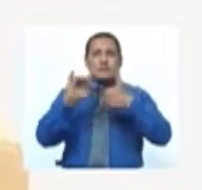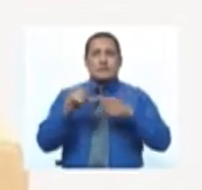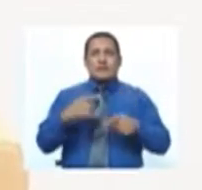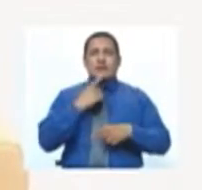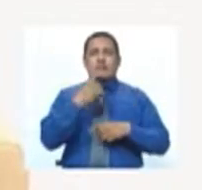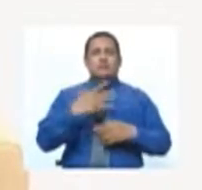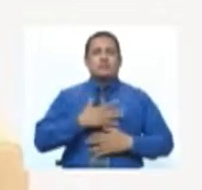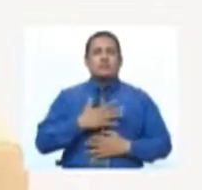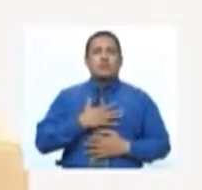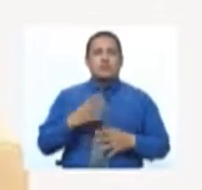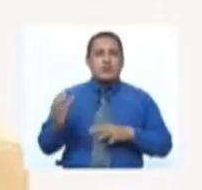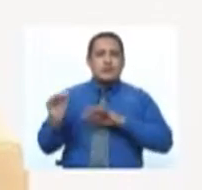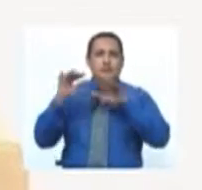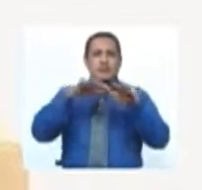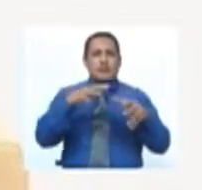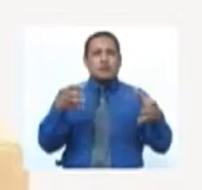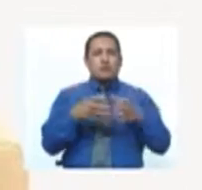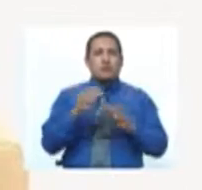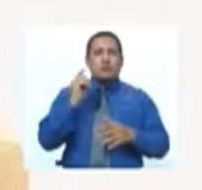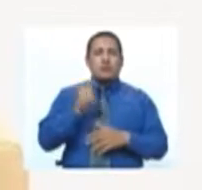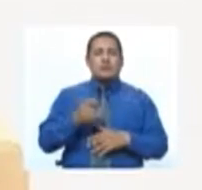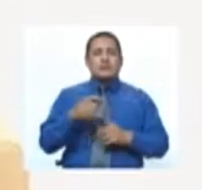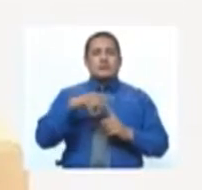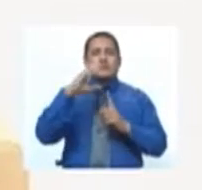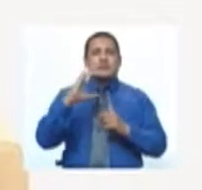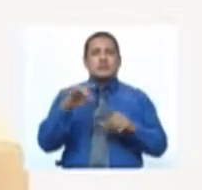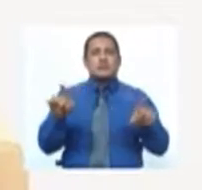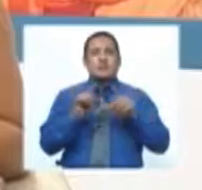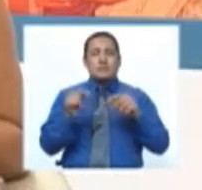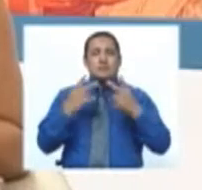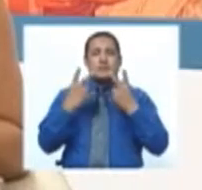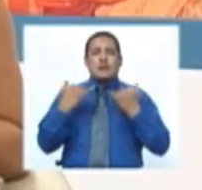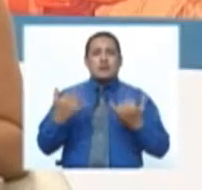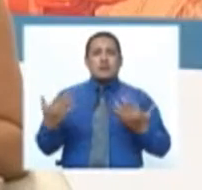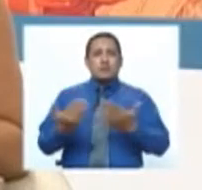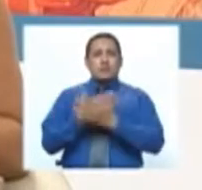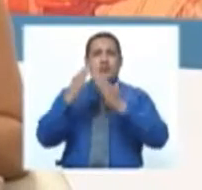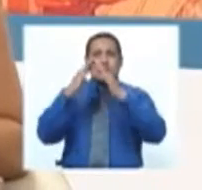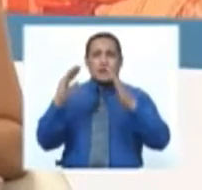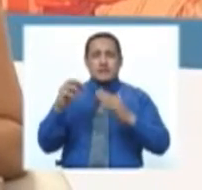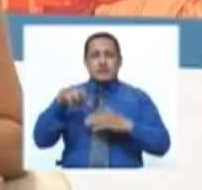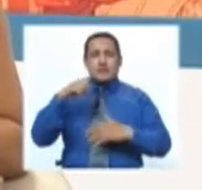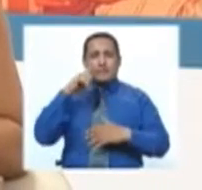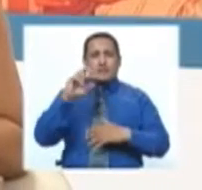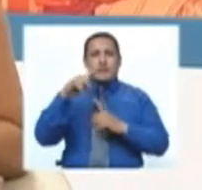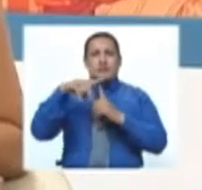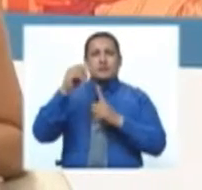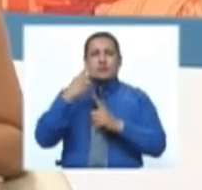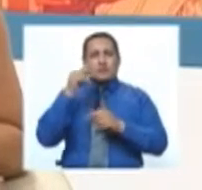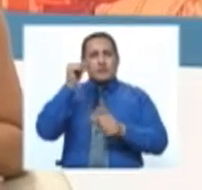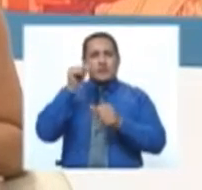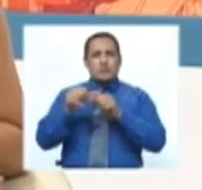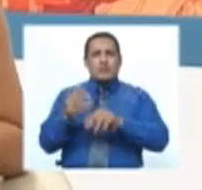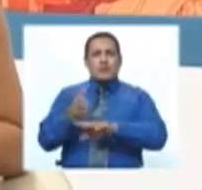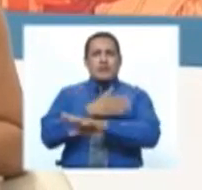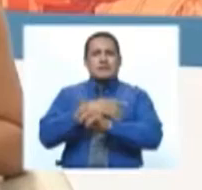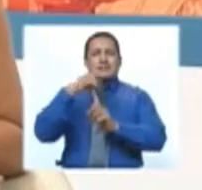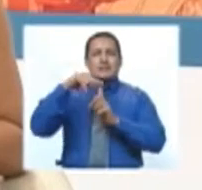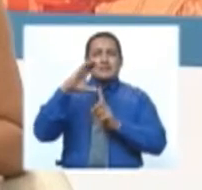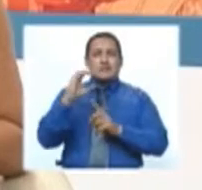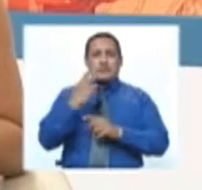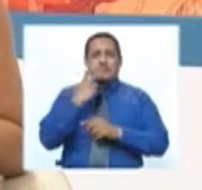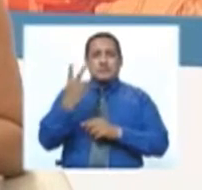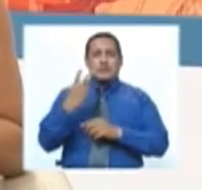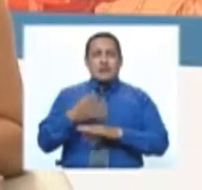ya será ocupado por el Tribunal Constitucional. ¿Y qué pasa con esta casa, que además se queda como tan emblemática, ¿no? del TC?